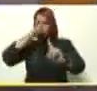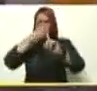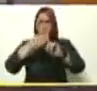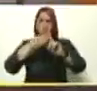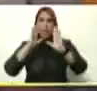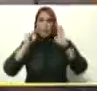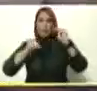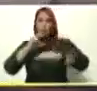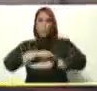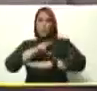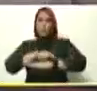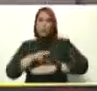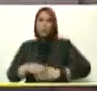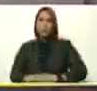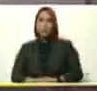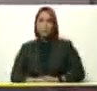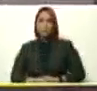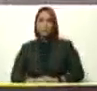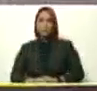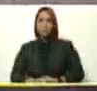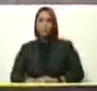médica.